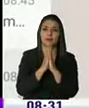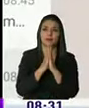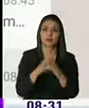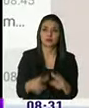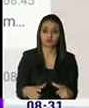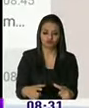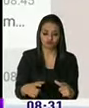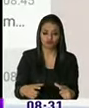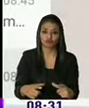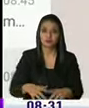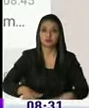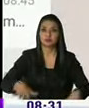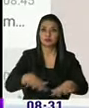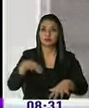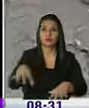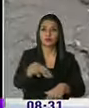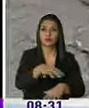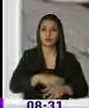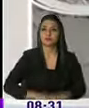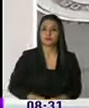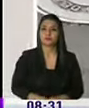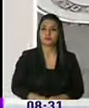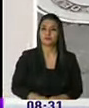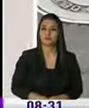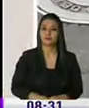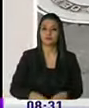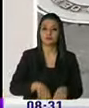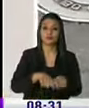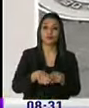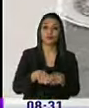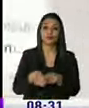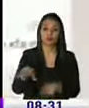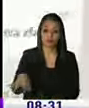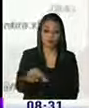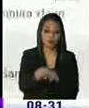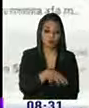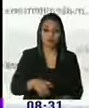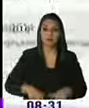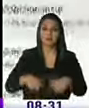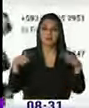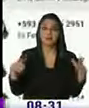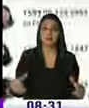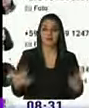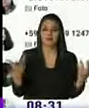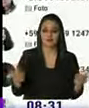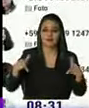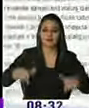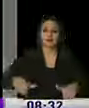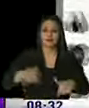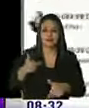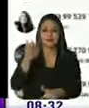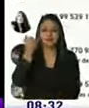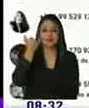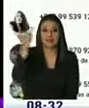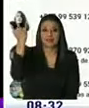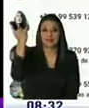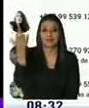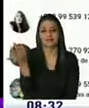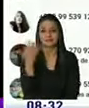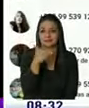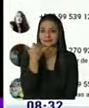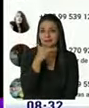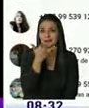pequeñísimo hueco, miren ustedes, ¿ah? Vamos a hacer el concurso de huecos. ¿Cuál es el hueco más bonito? Usted nos envía acá y